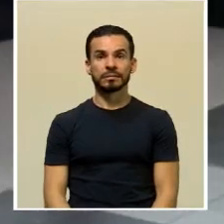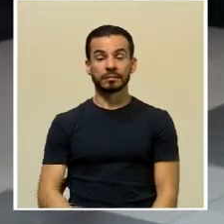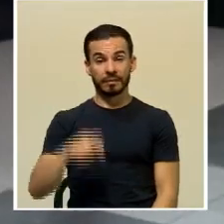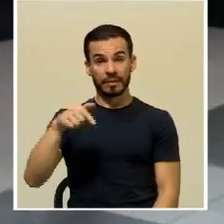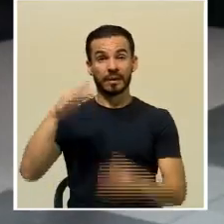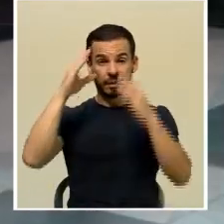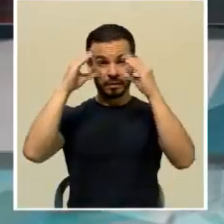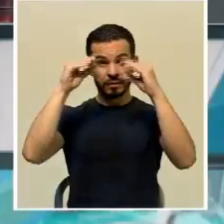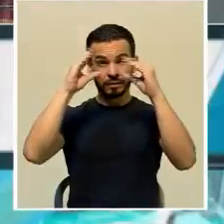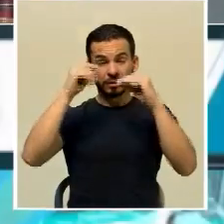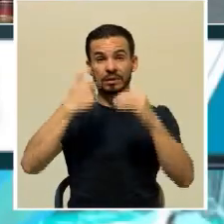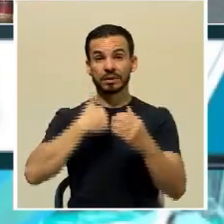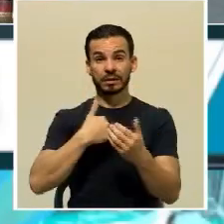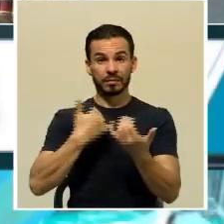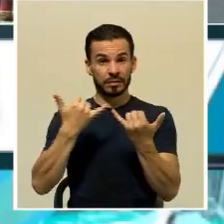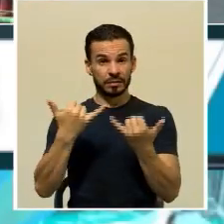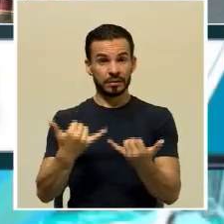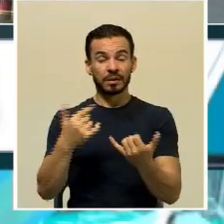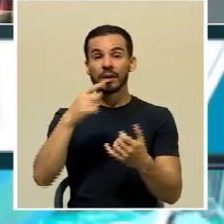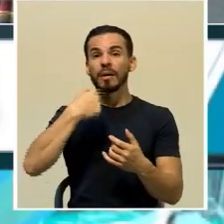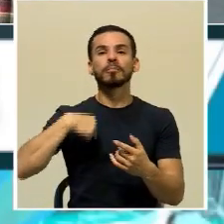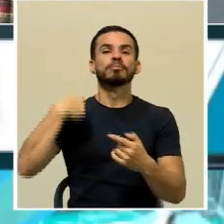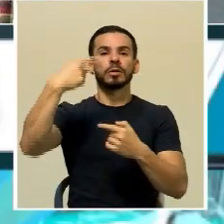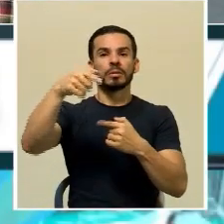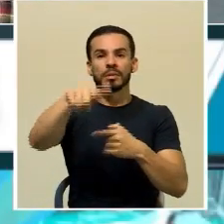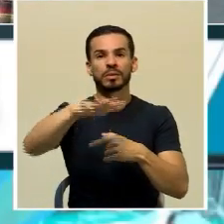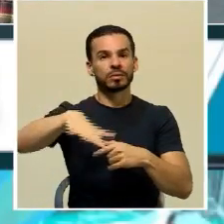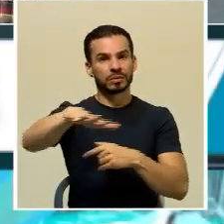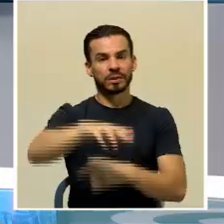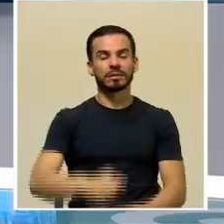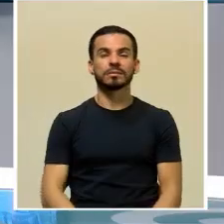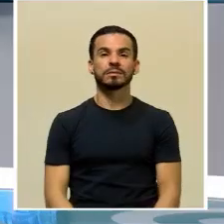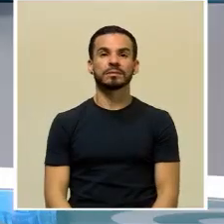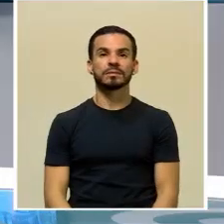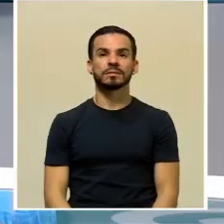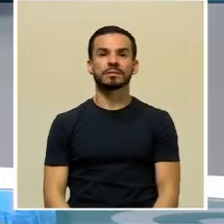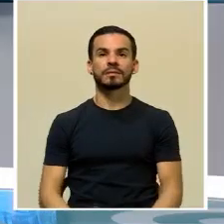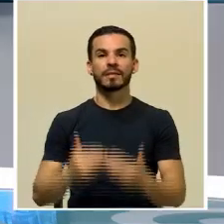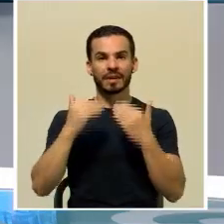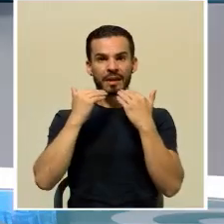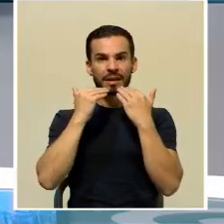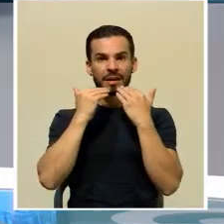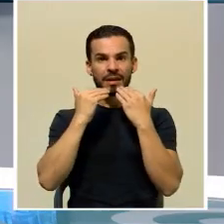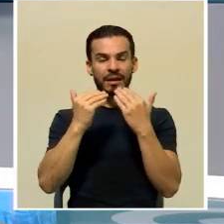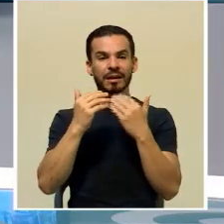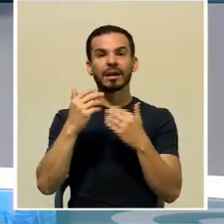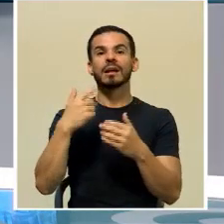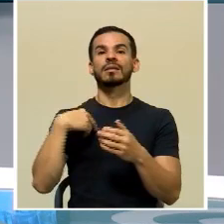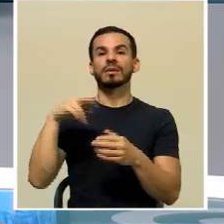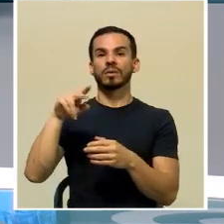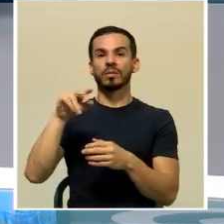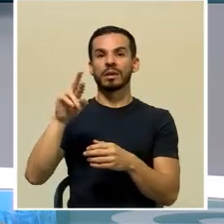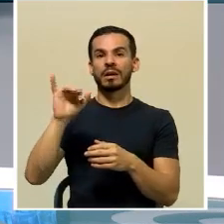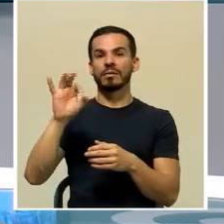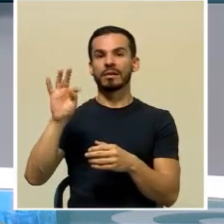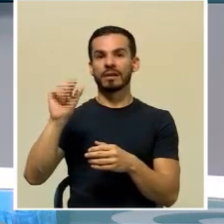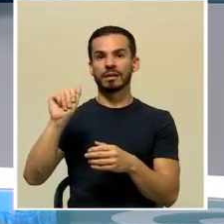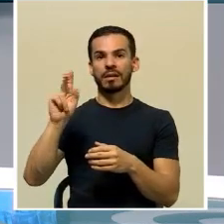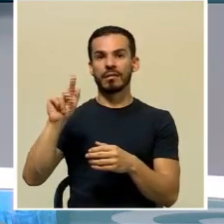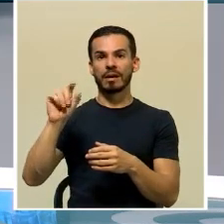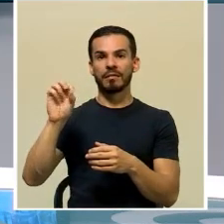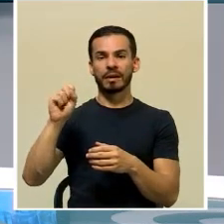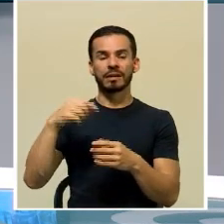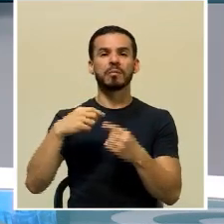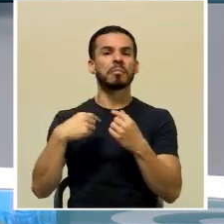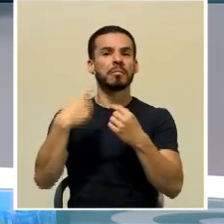Esta es la información que tenemos de momento. Volvemos con ustedes al estudio. Muchísimas gracias a nuestra compañera Rita Valverde.